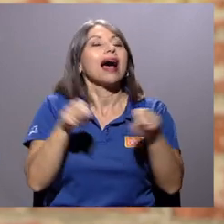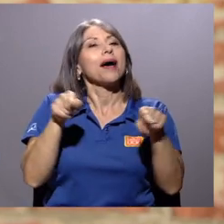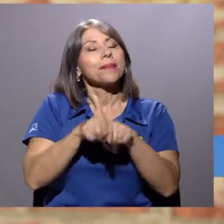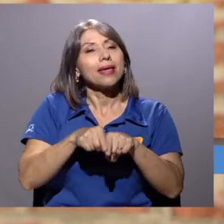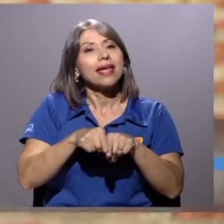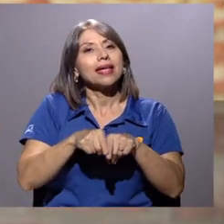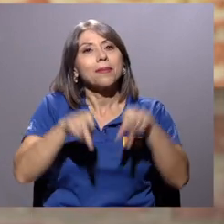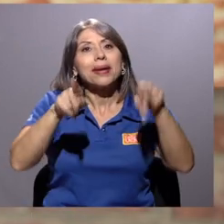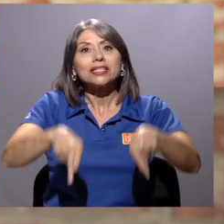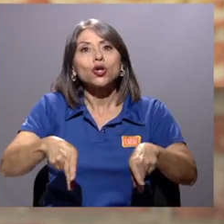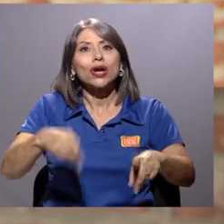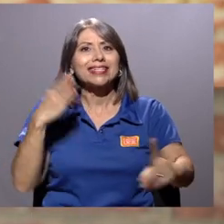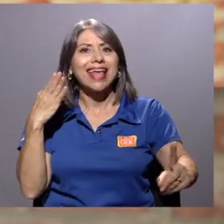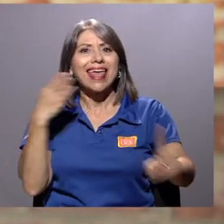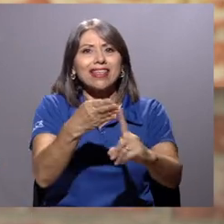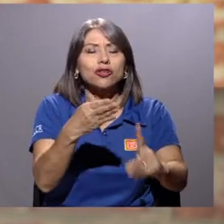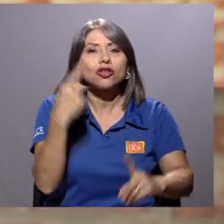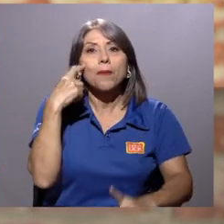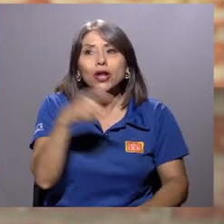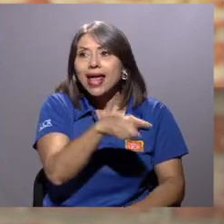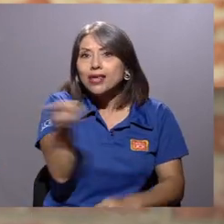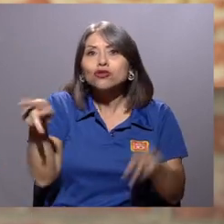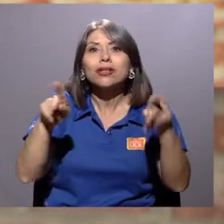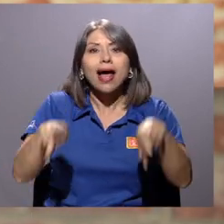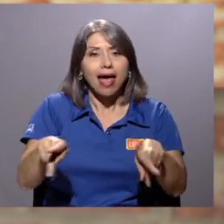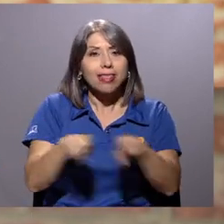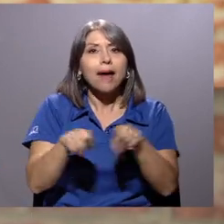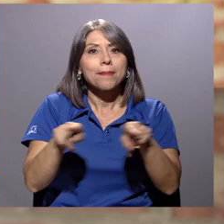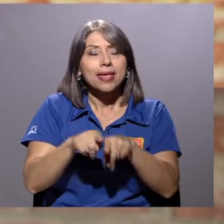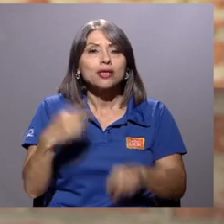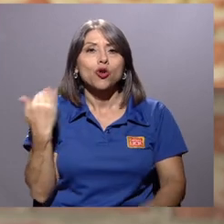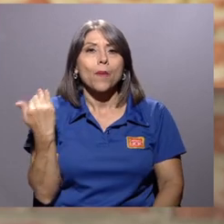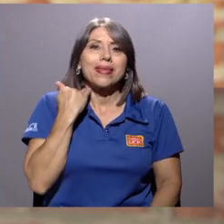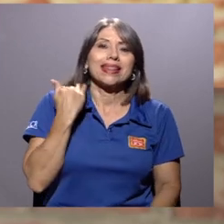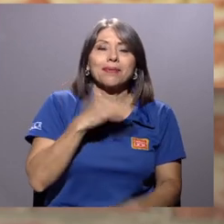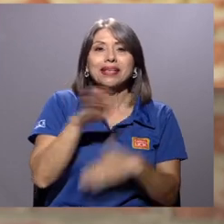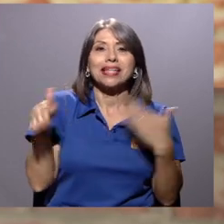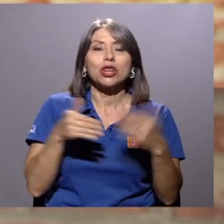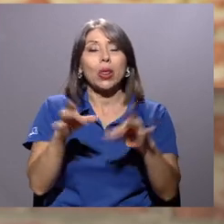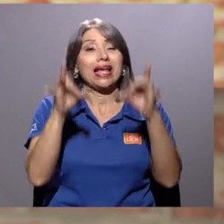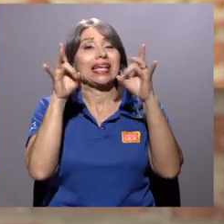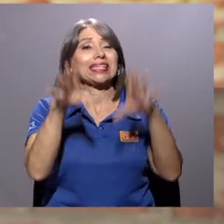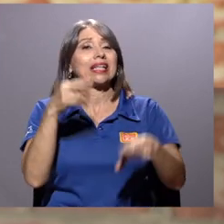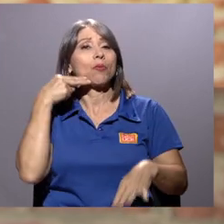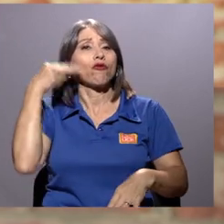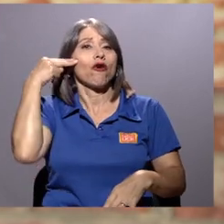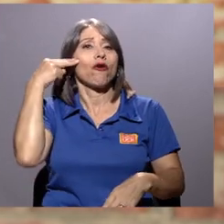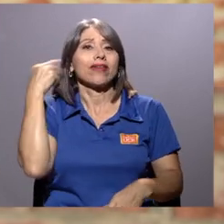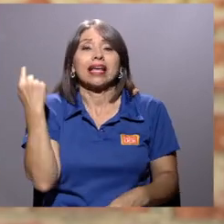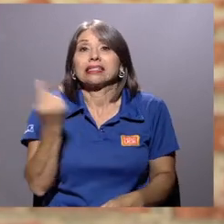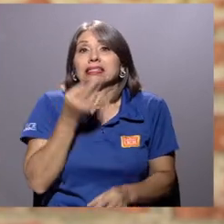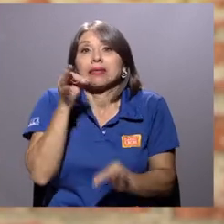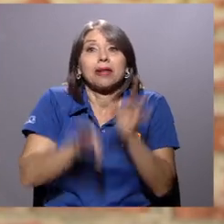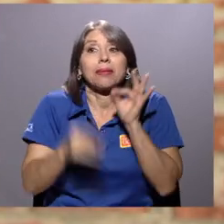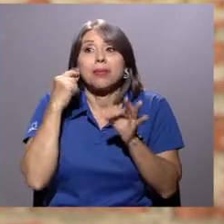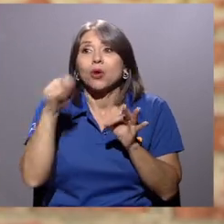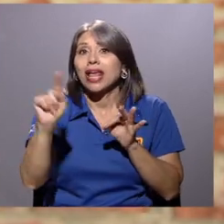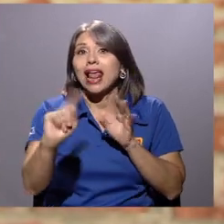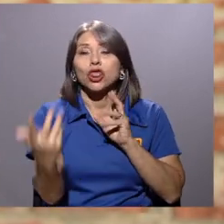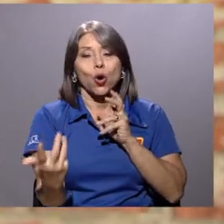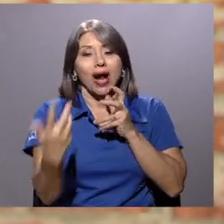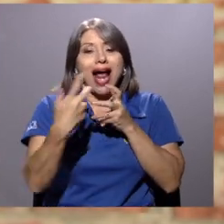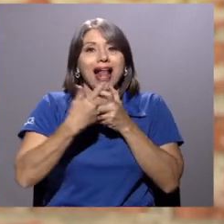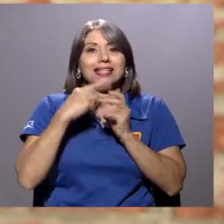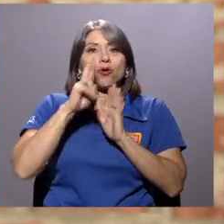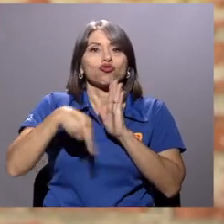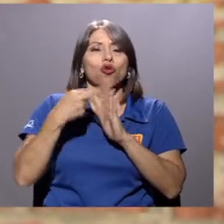personas heterosexuales, porque ellos son también víctimas de toda esta homofobia que los señala simplemente por no calzar en un rol